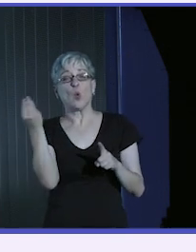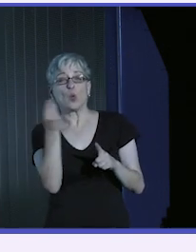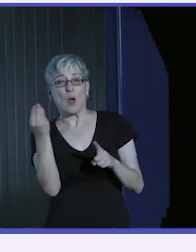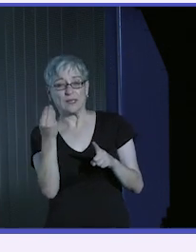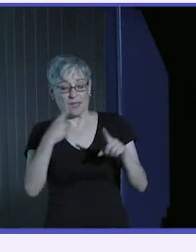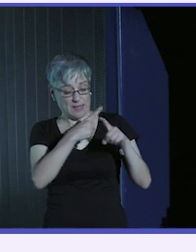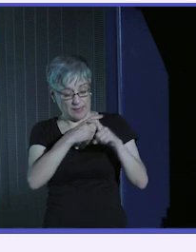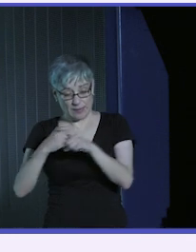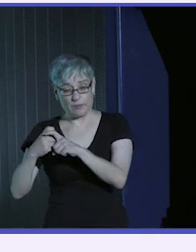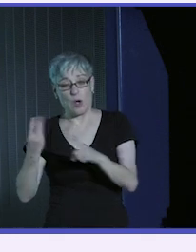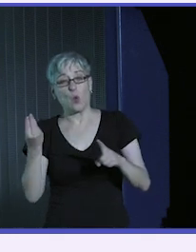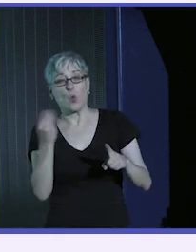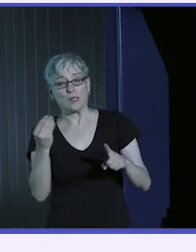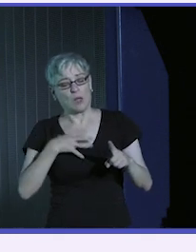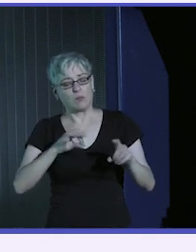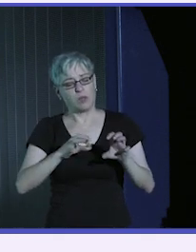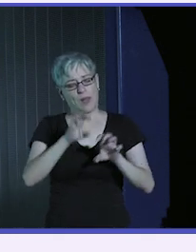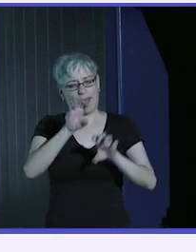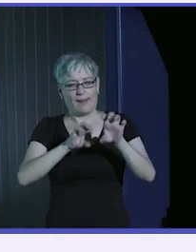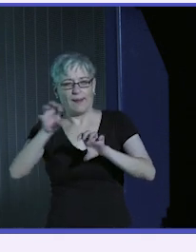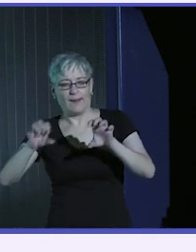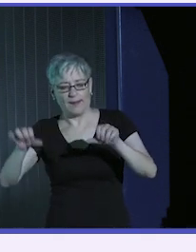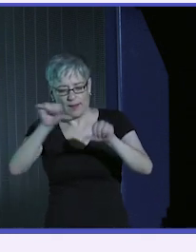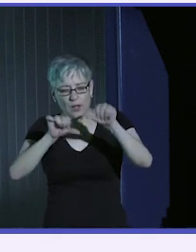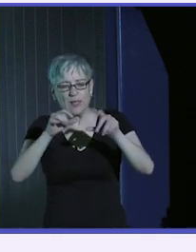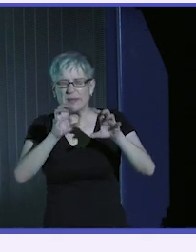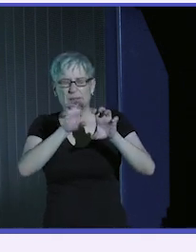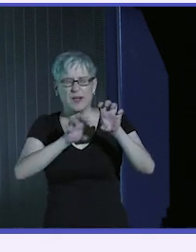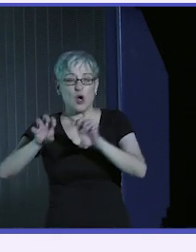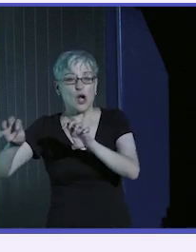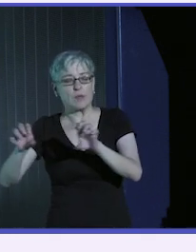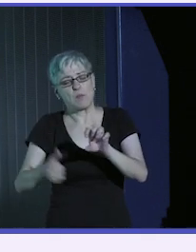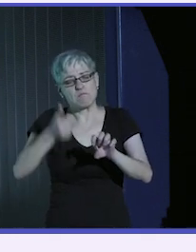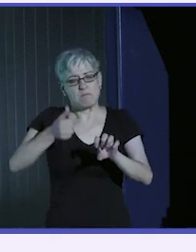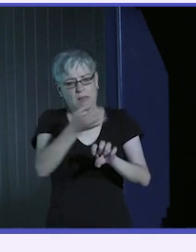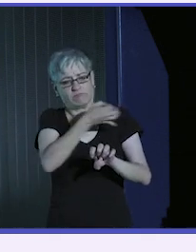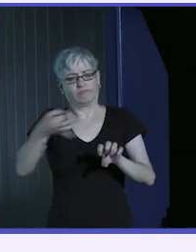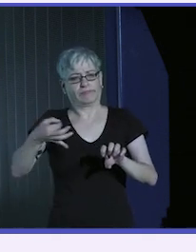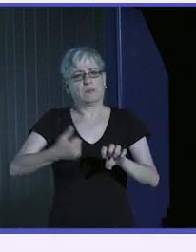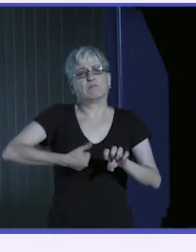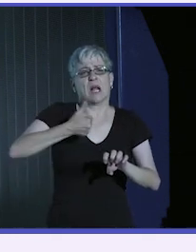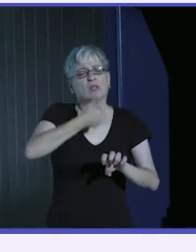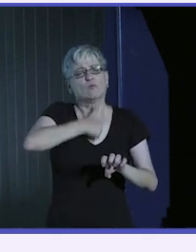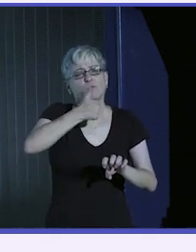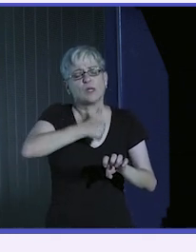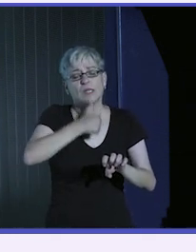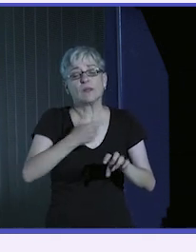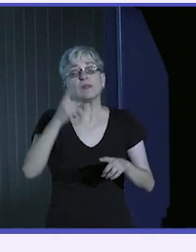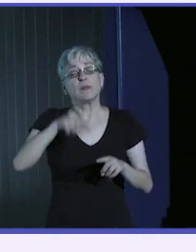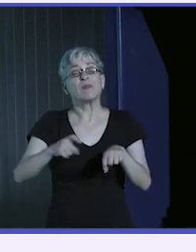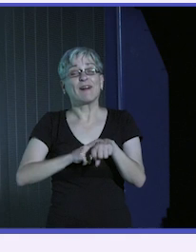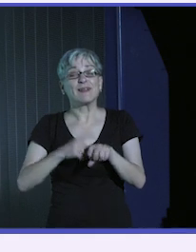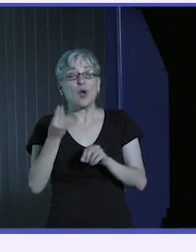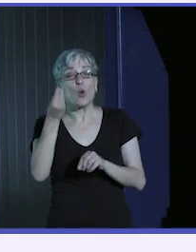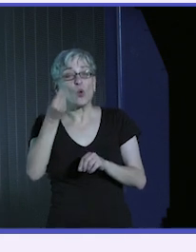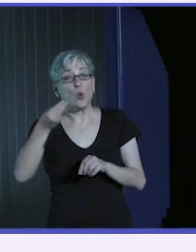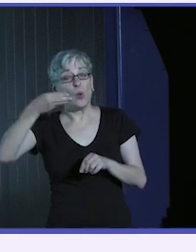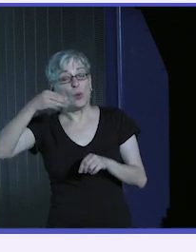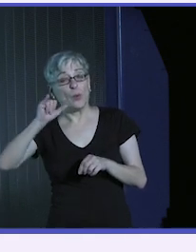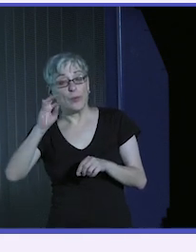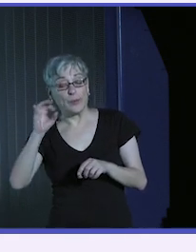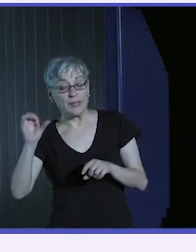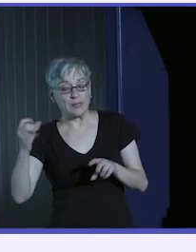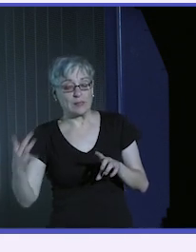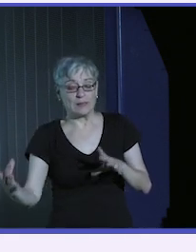de conseguir algoritmos de cifrado mucho más robustos, pero además, por las propias características de los qubits, cualquier tipo de